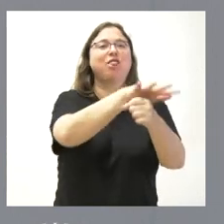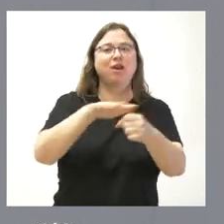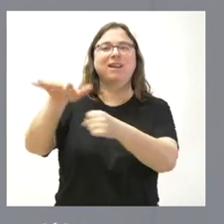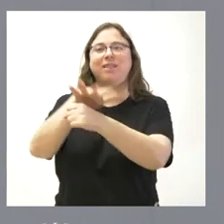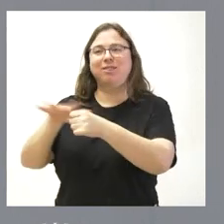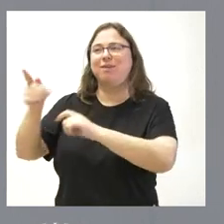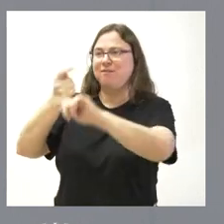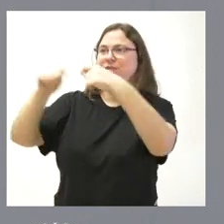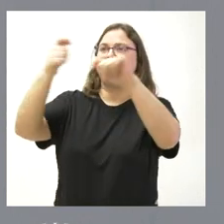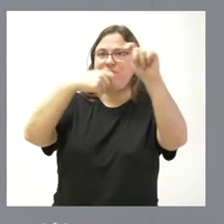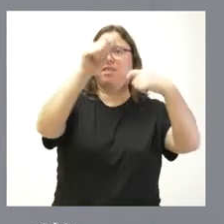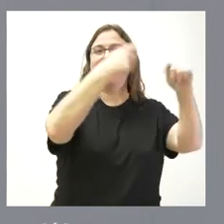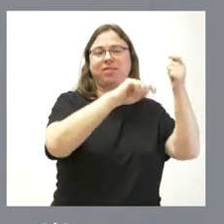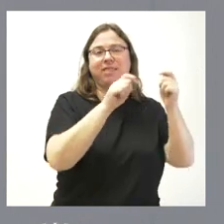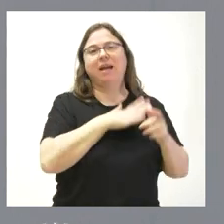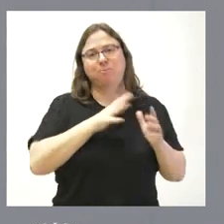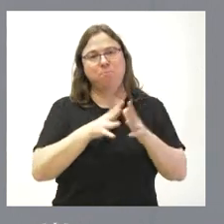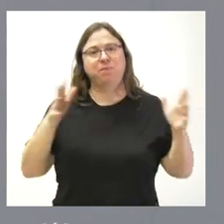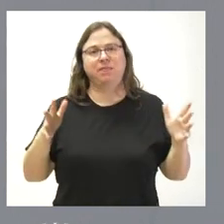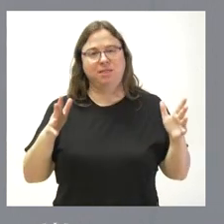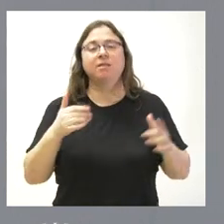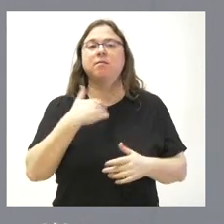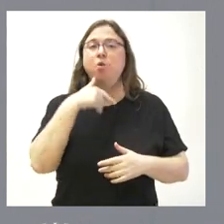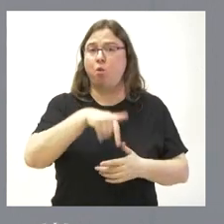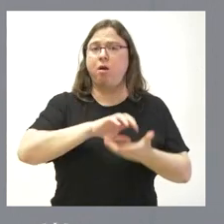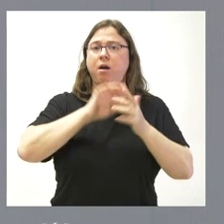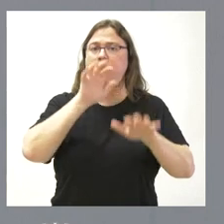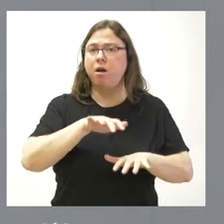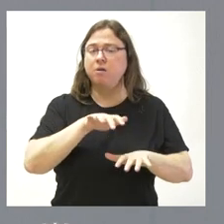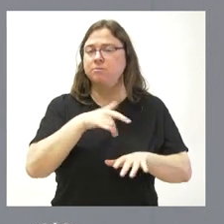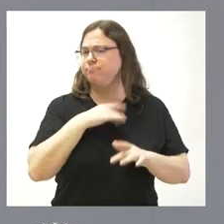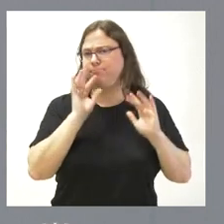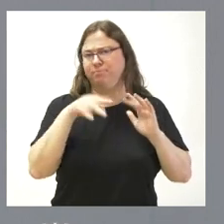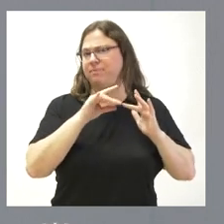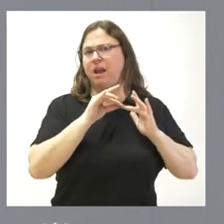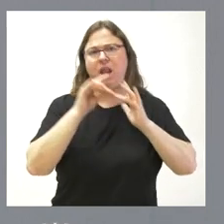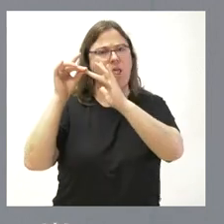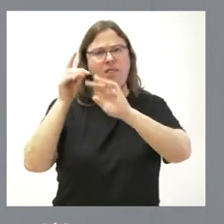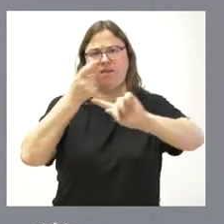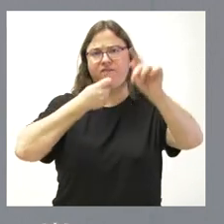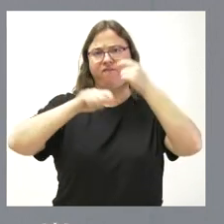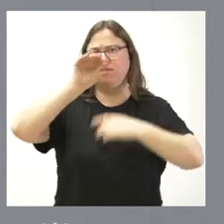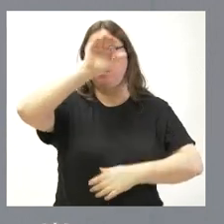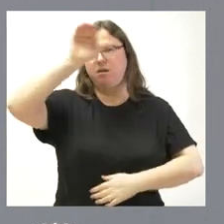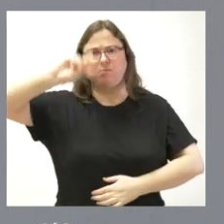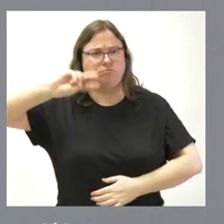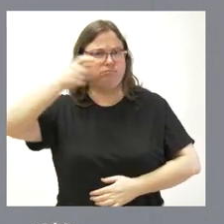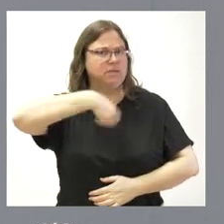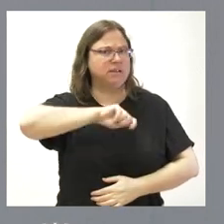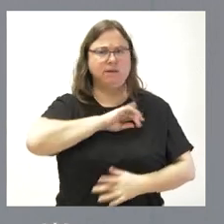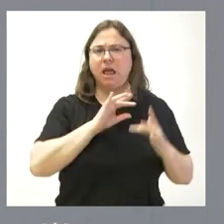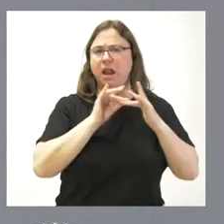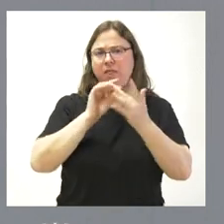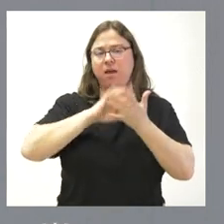cuales dirigimos nuestras exportaciones Castilla de León hoy eh ha liderado las exportaciones en el conjunto de España somos una